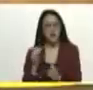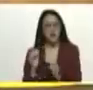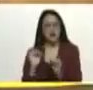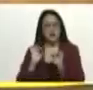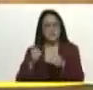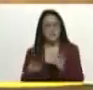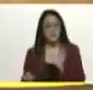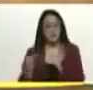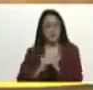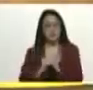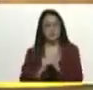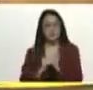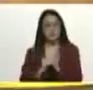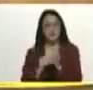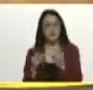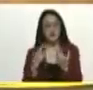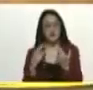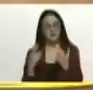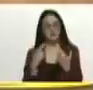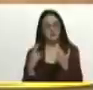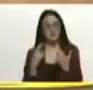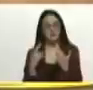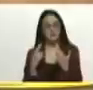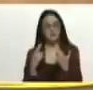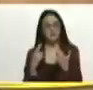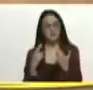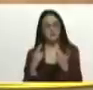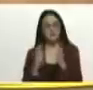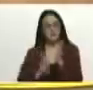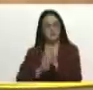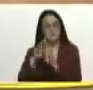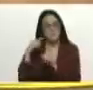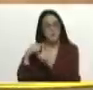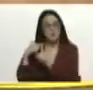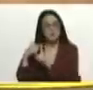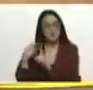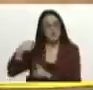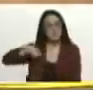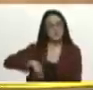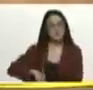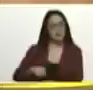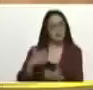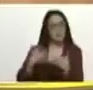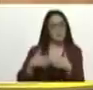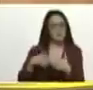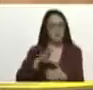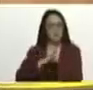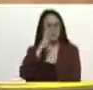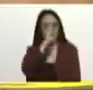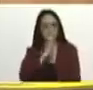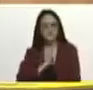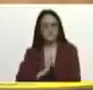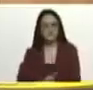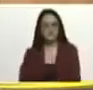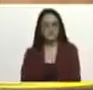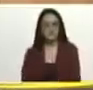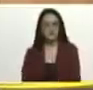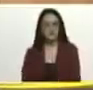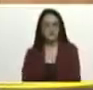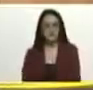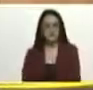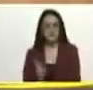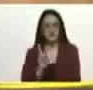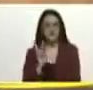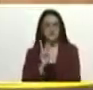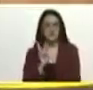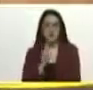retomemos las relaciones virtuosas con los inversionistas y empresarios brasileños. Venezuela